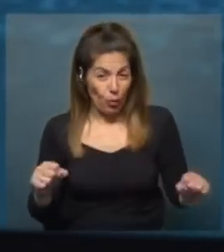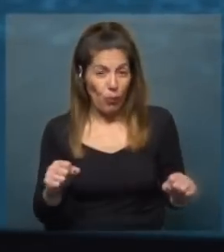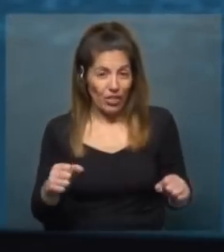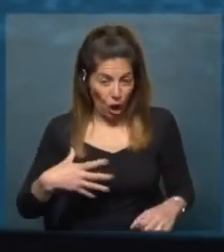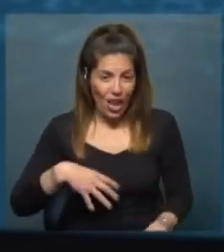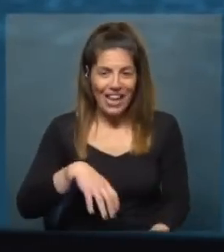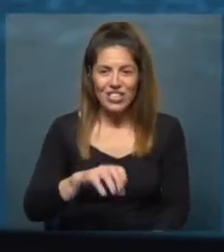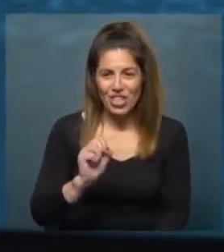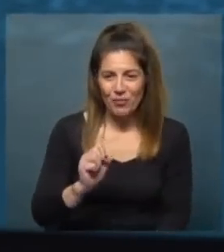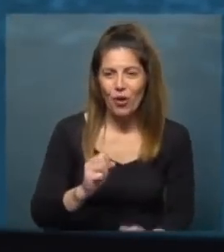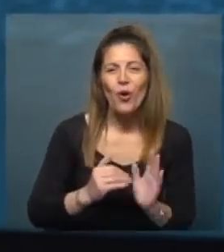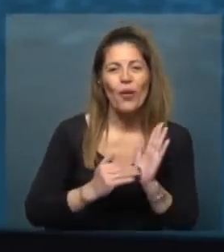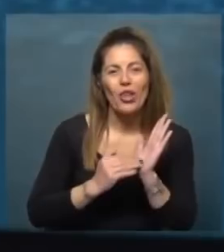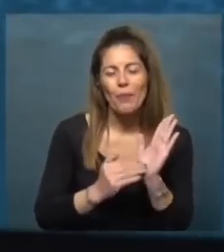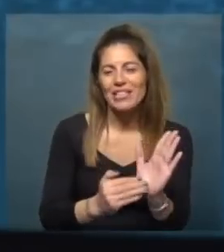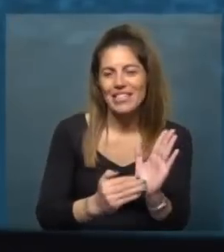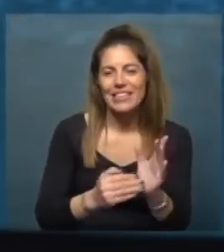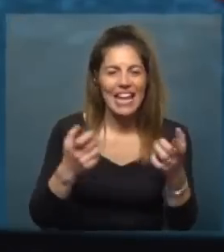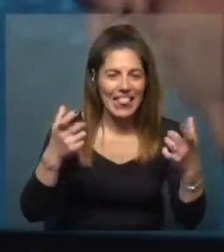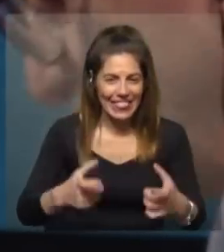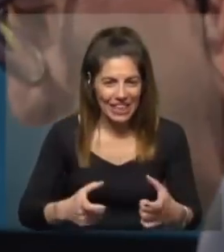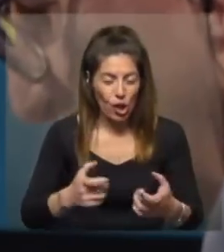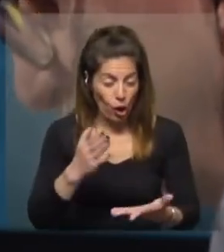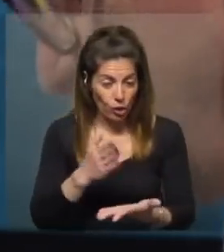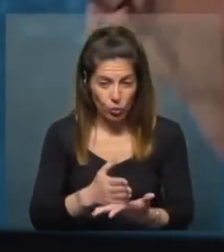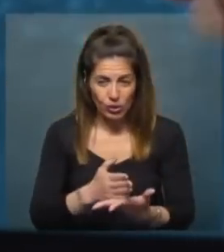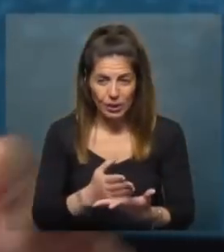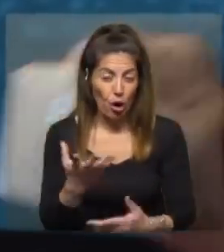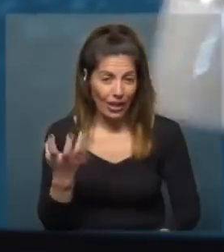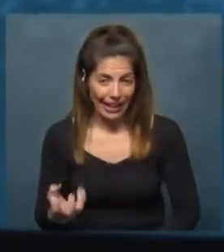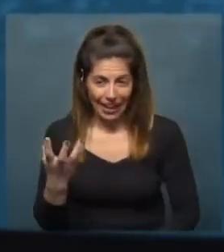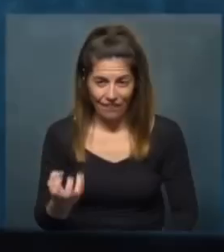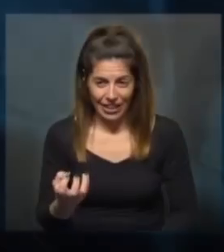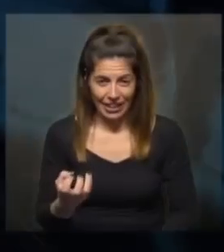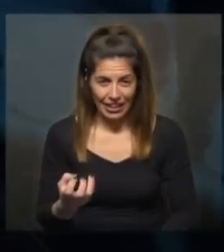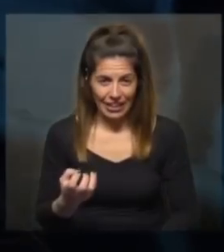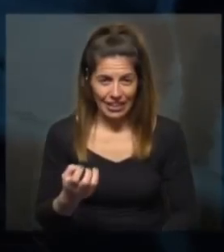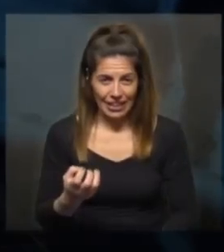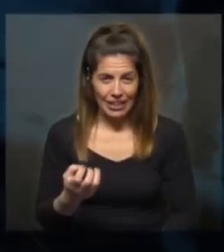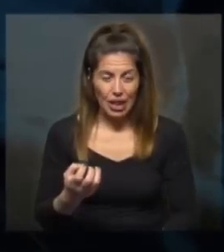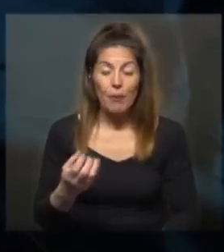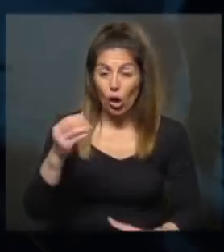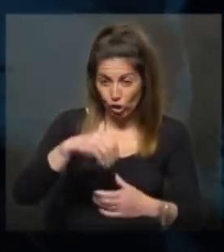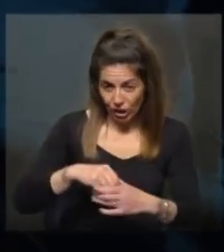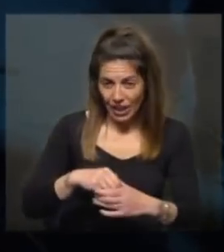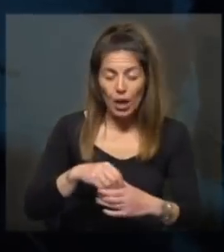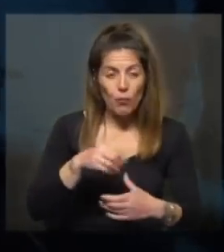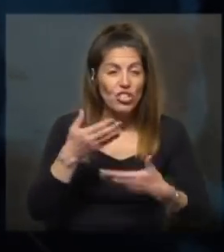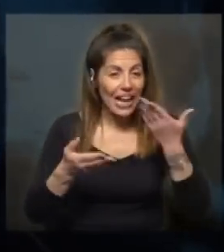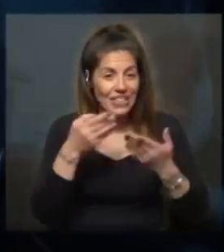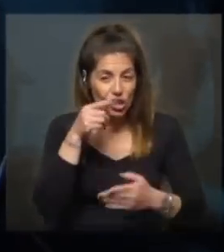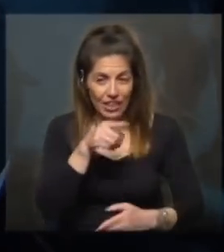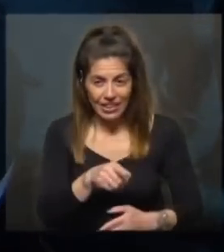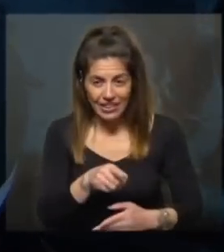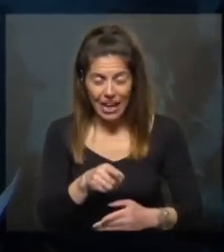cuando presenté el disco último que grabé y que grabamos porque en realidad contiene varias canciones de pata y muchas